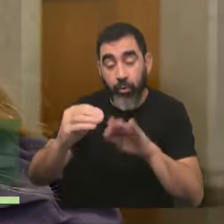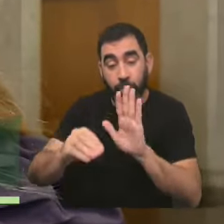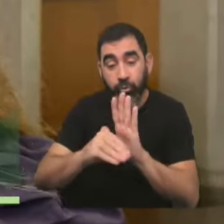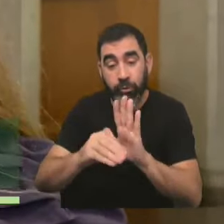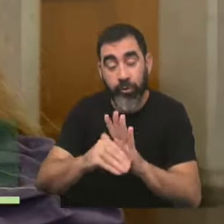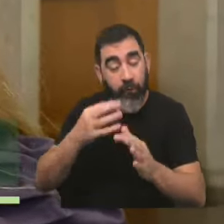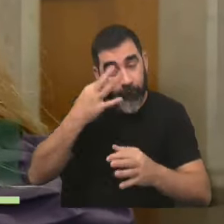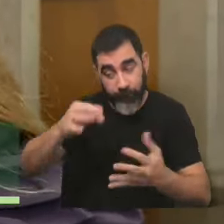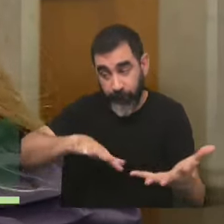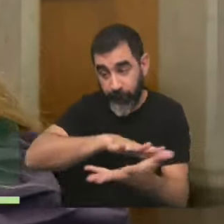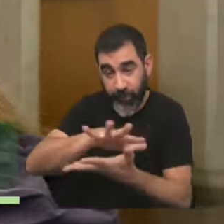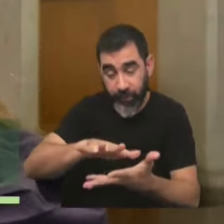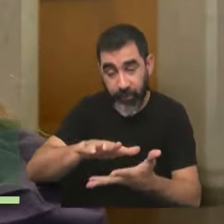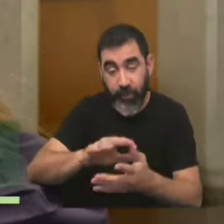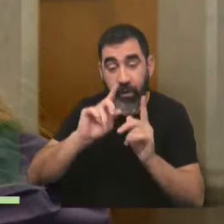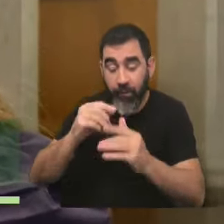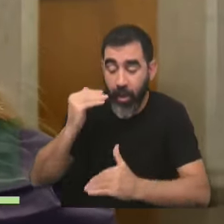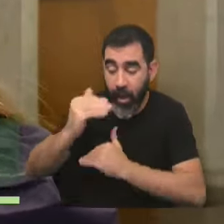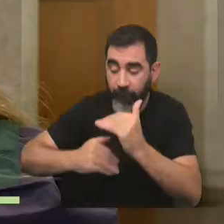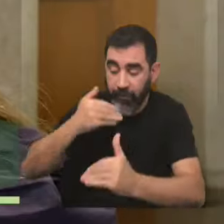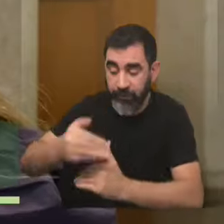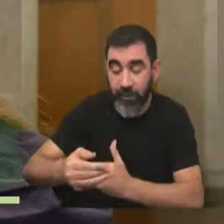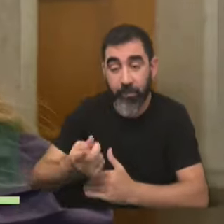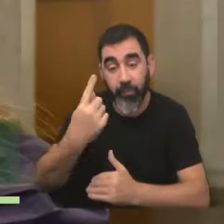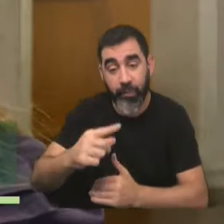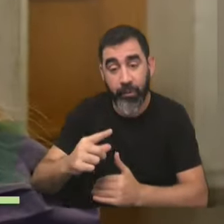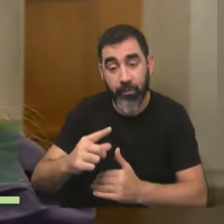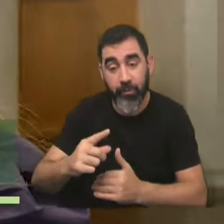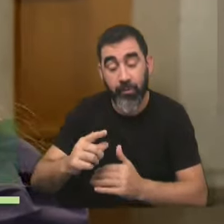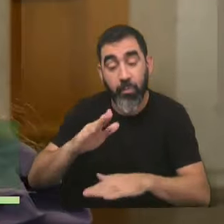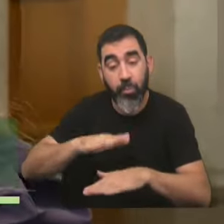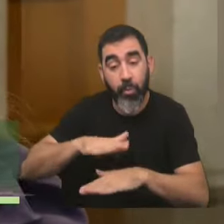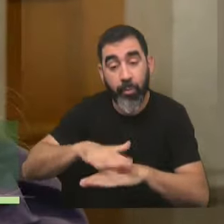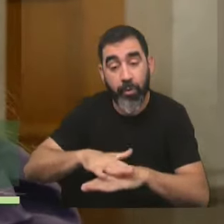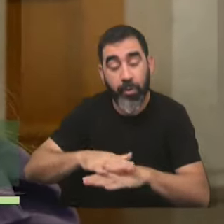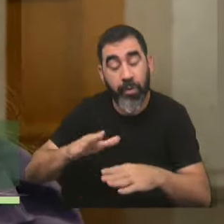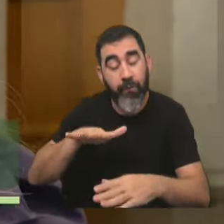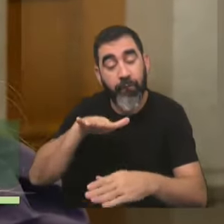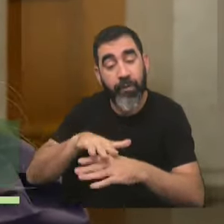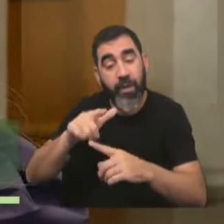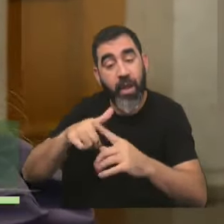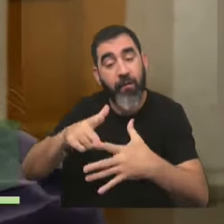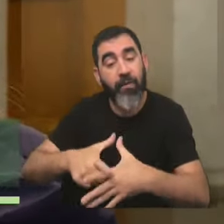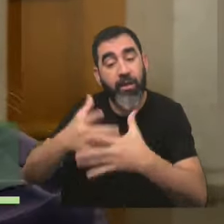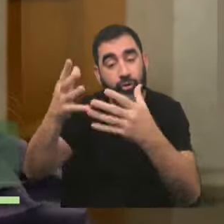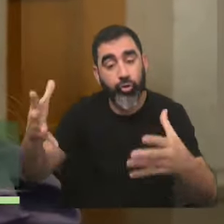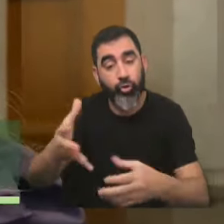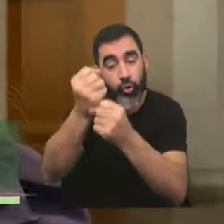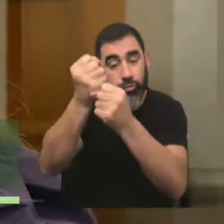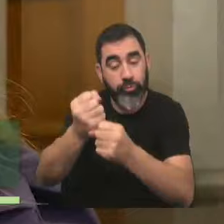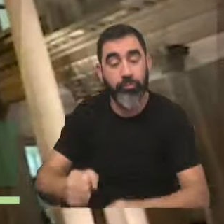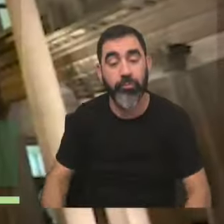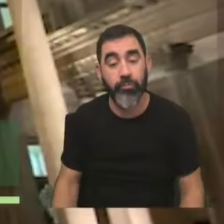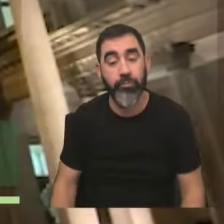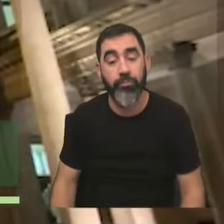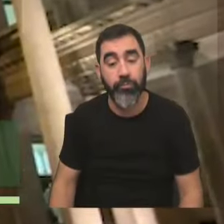una realidad y y tenemos que seguir avanzando pero es una instancia de de celebración para nosotros dentro del marco de esta